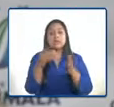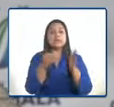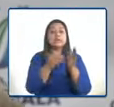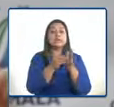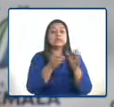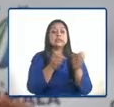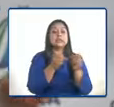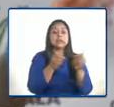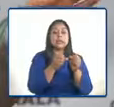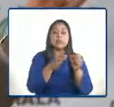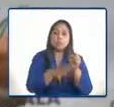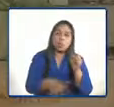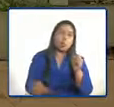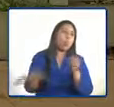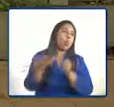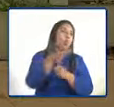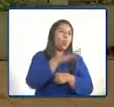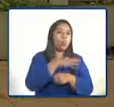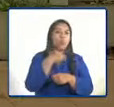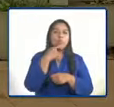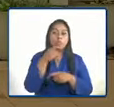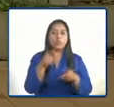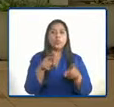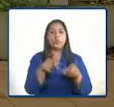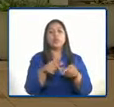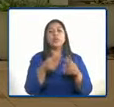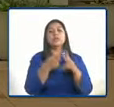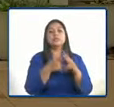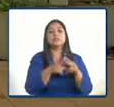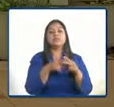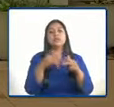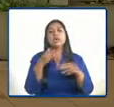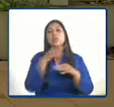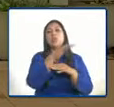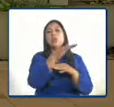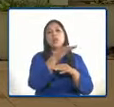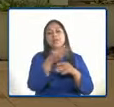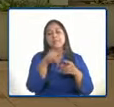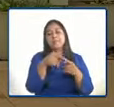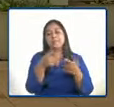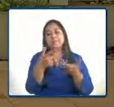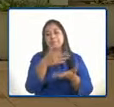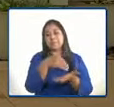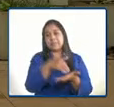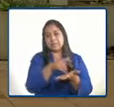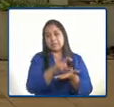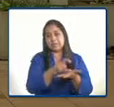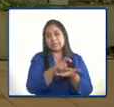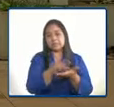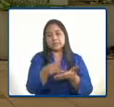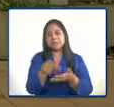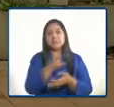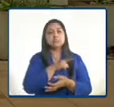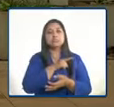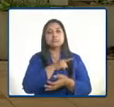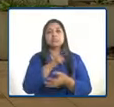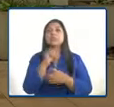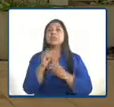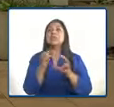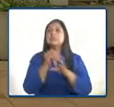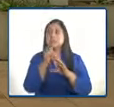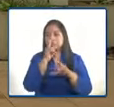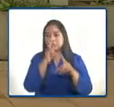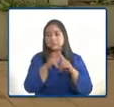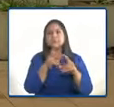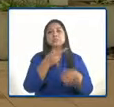Quetzaltenango con todos los destinos que están desde el aeropuerto La Aurora. Así que no solamente trabajamos a nivel internacional, sino que